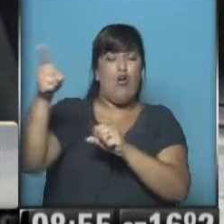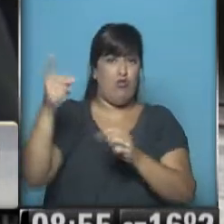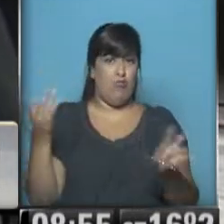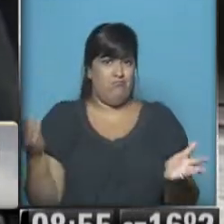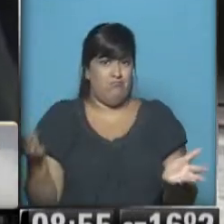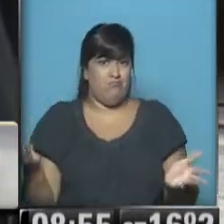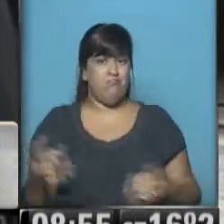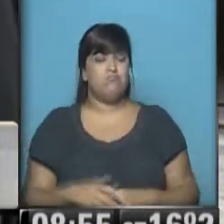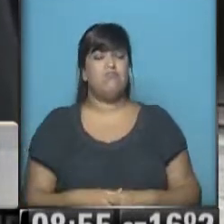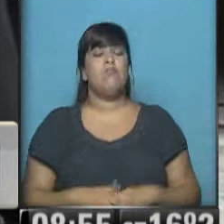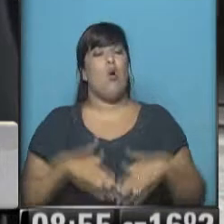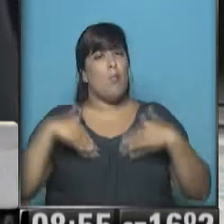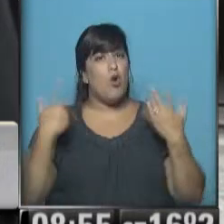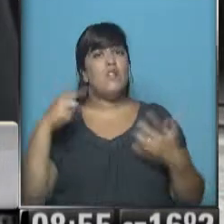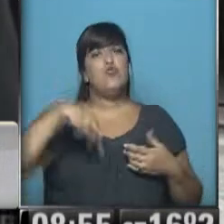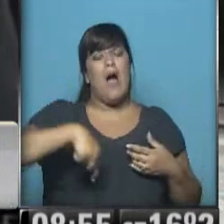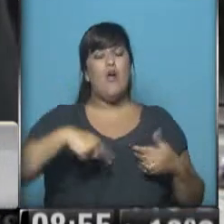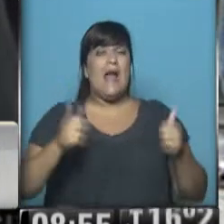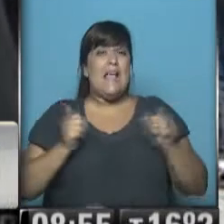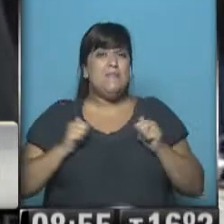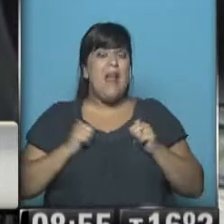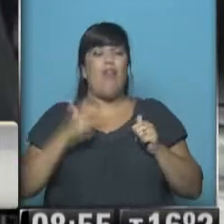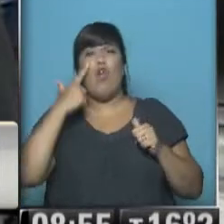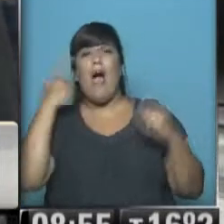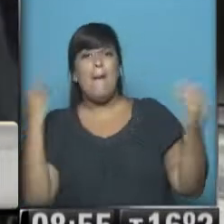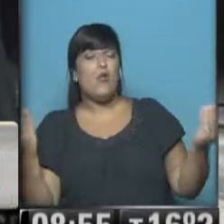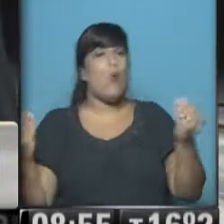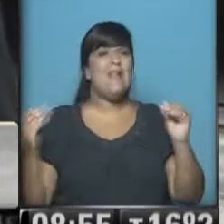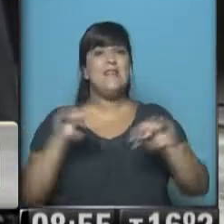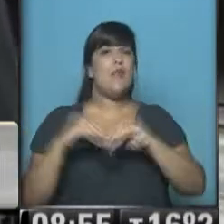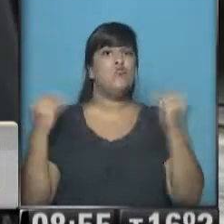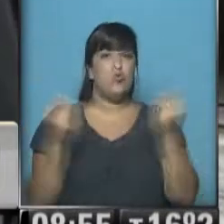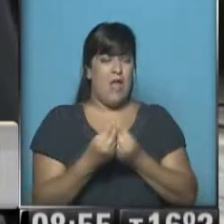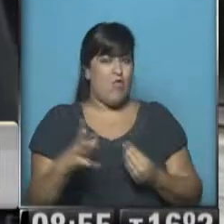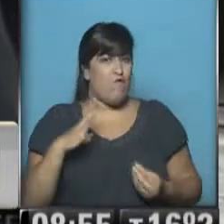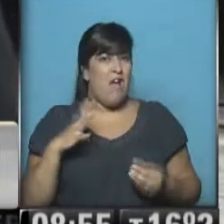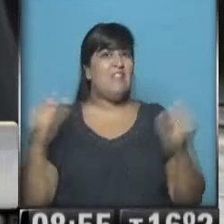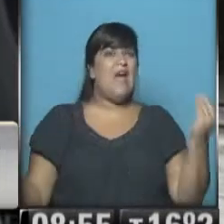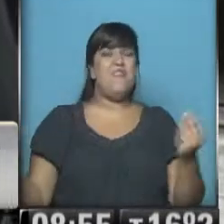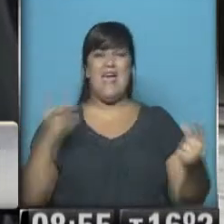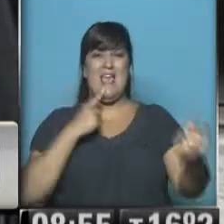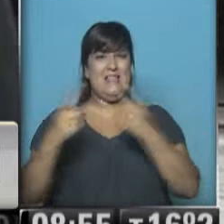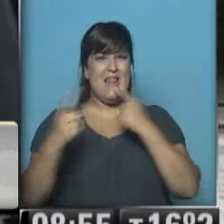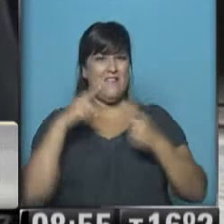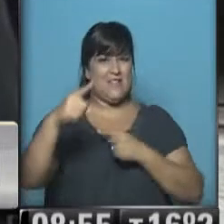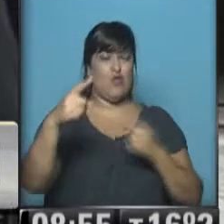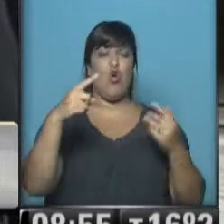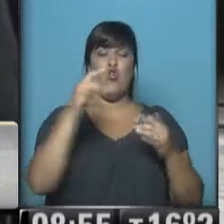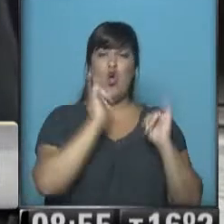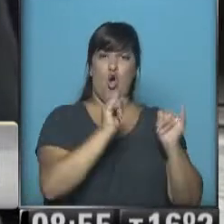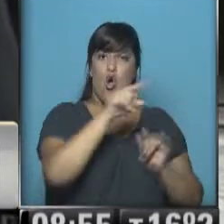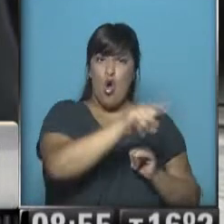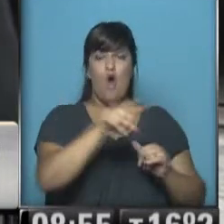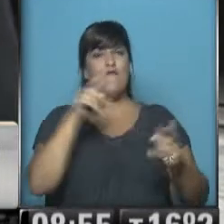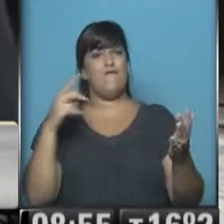absoluto. Así que nos quedamos pendientes a ver cuál es el resultado de esta entrevista que va a tener con